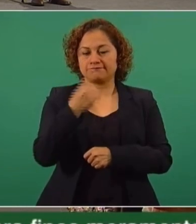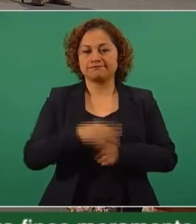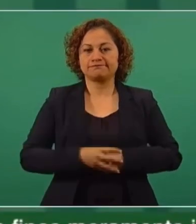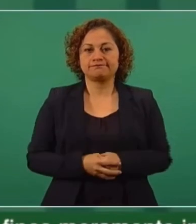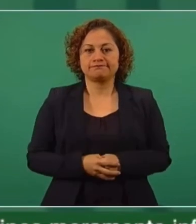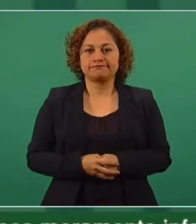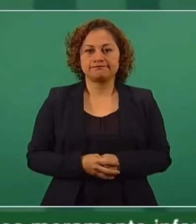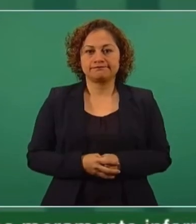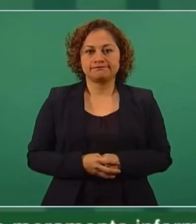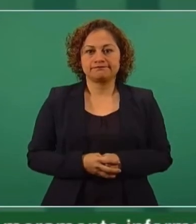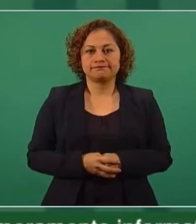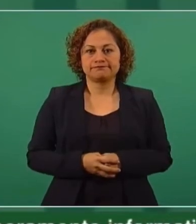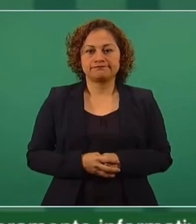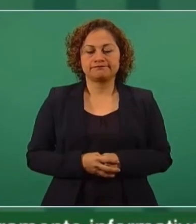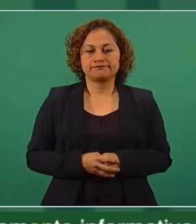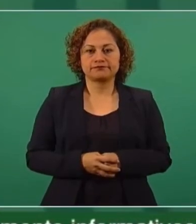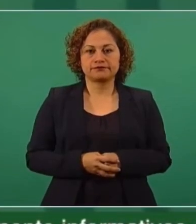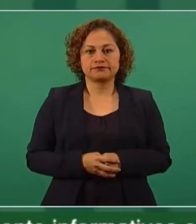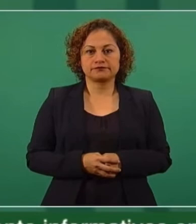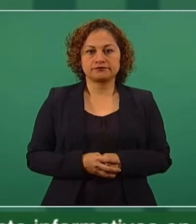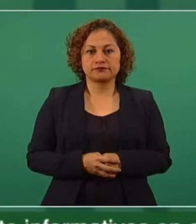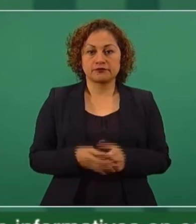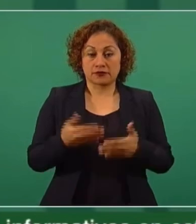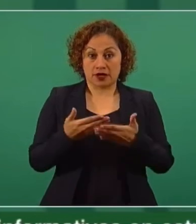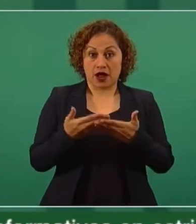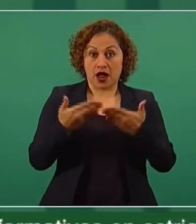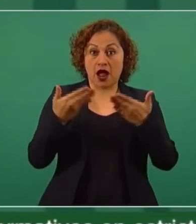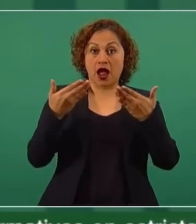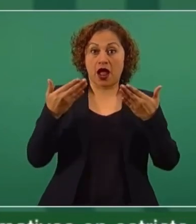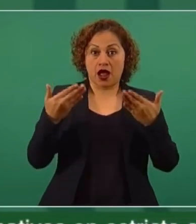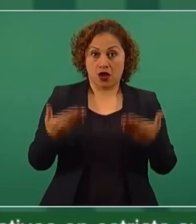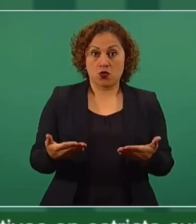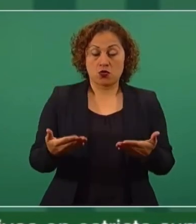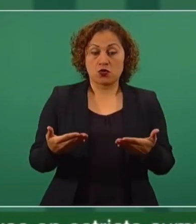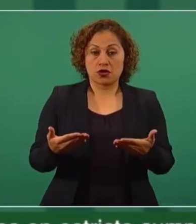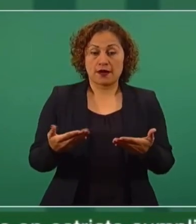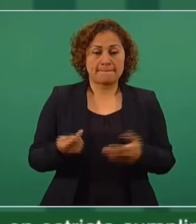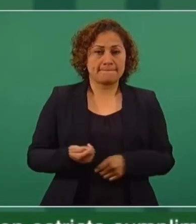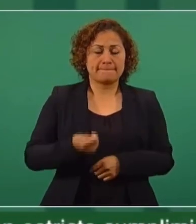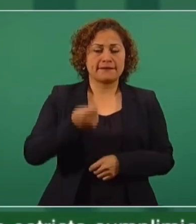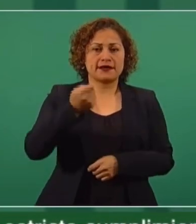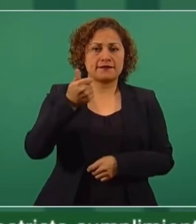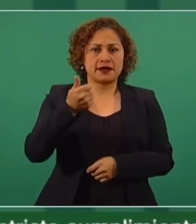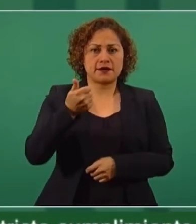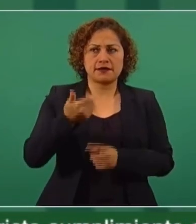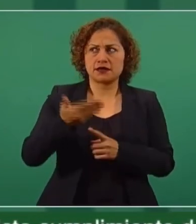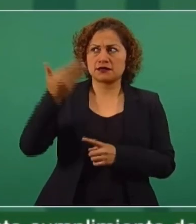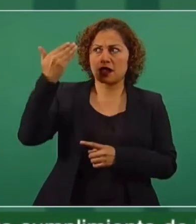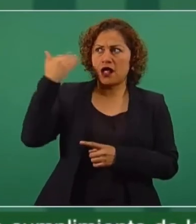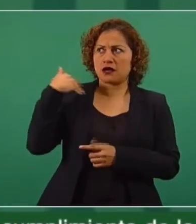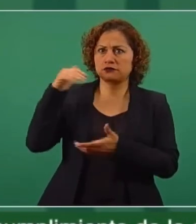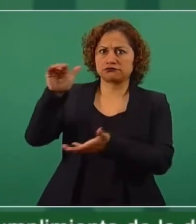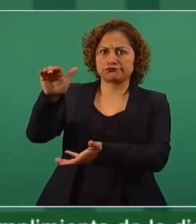vez desde que empezamos a recibir vacunas